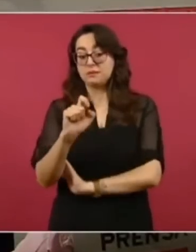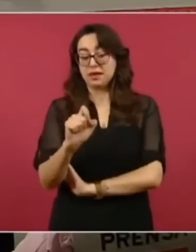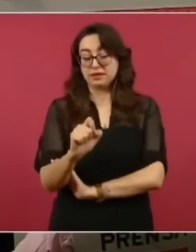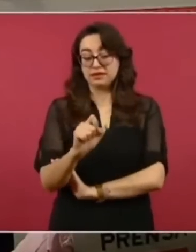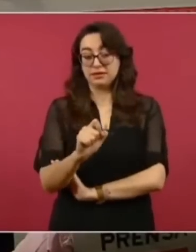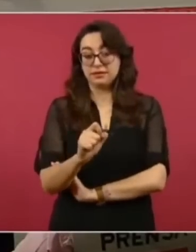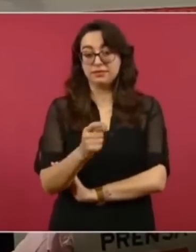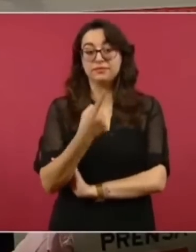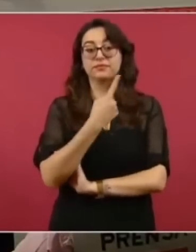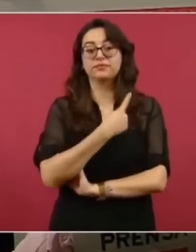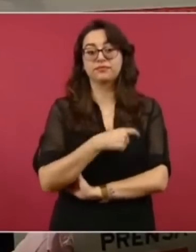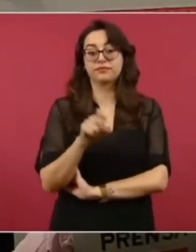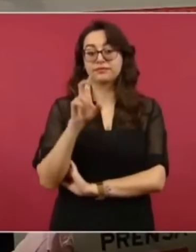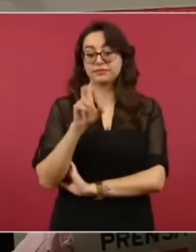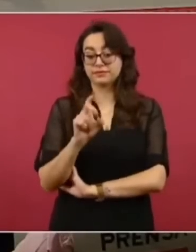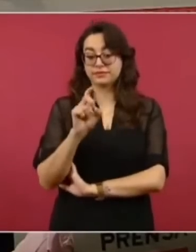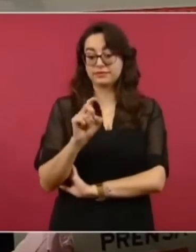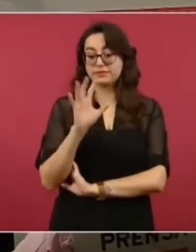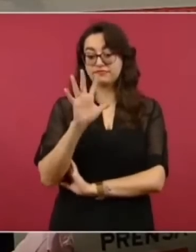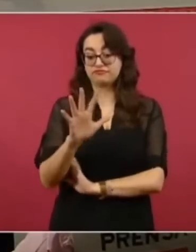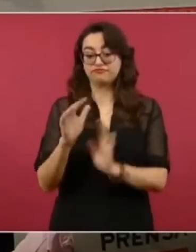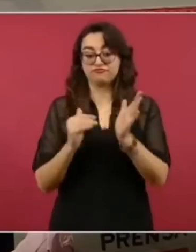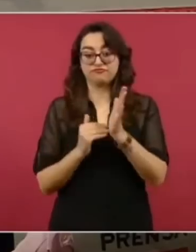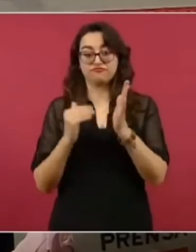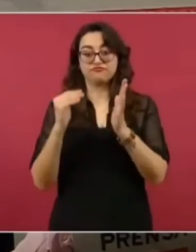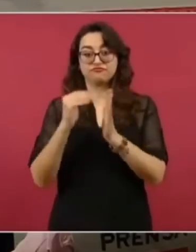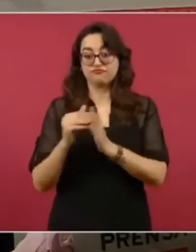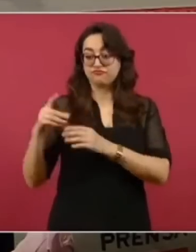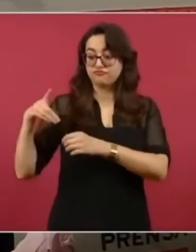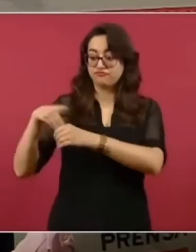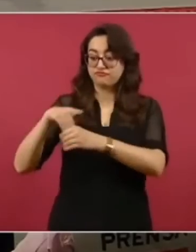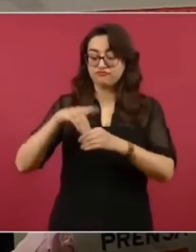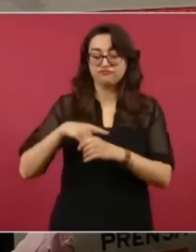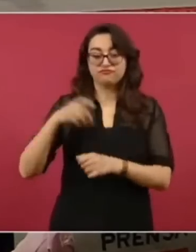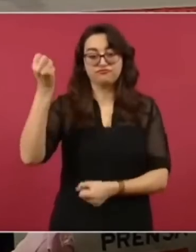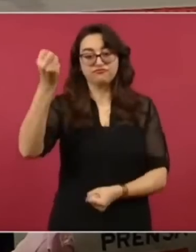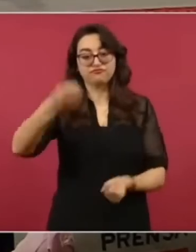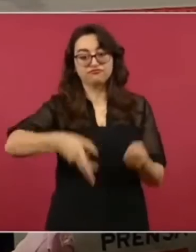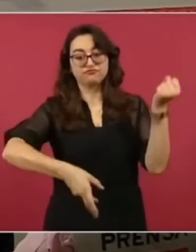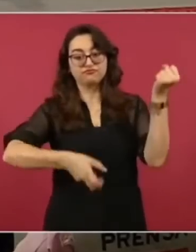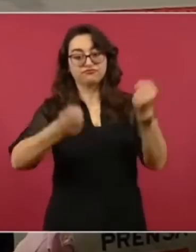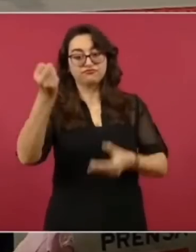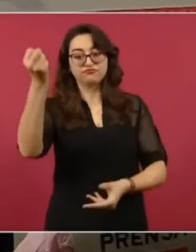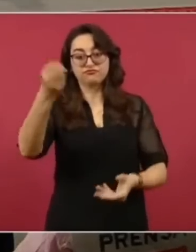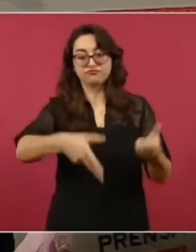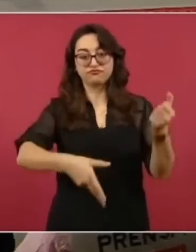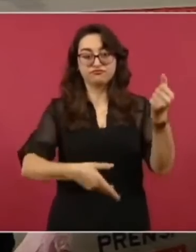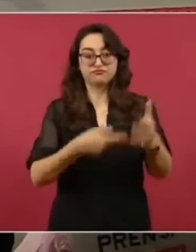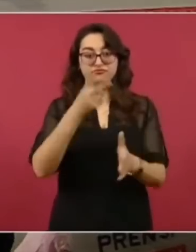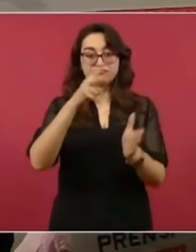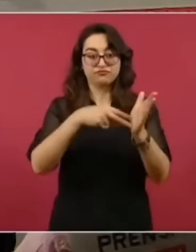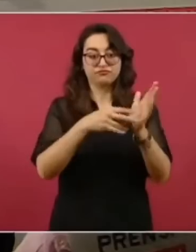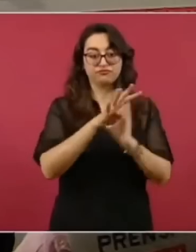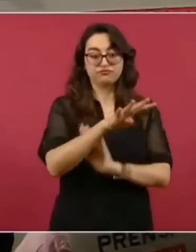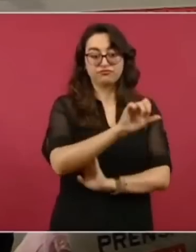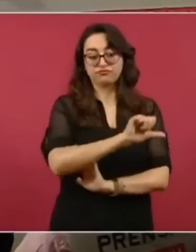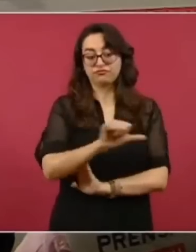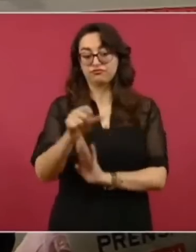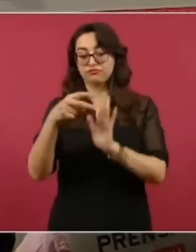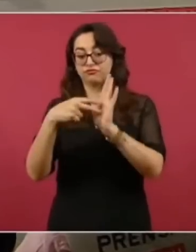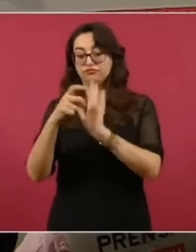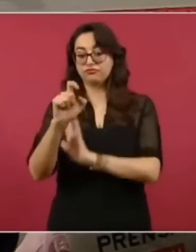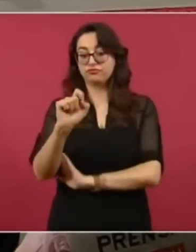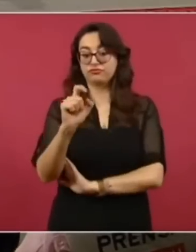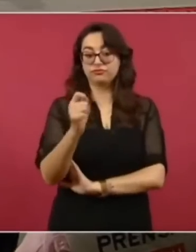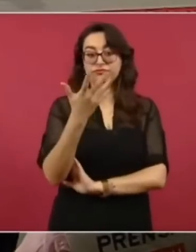los 135 millones que recibió de sus donatarios, en el mismo periodo de 2019 a 2020, más